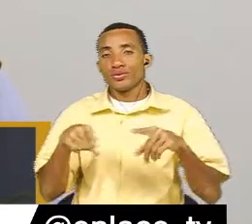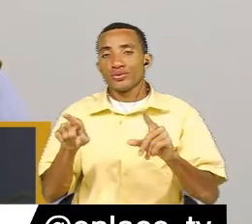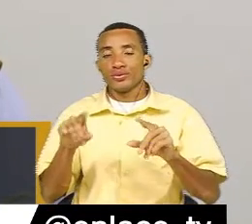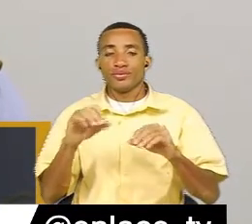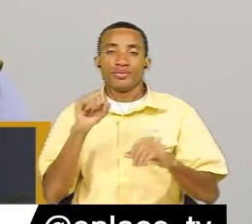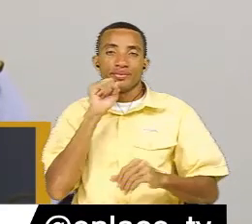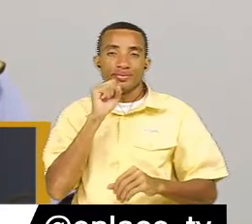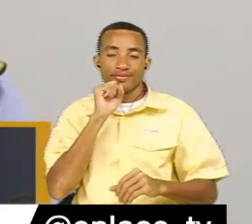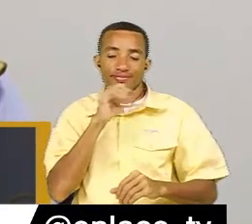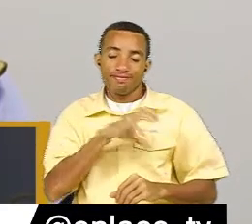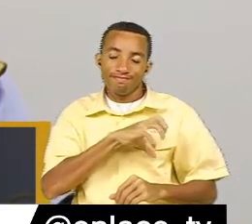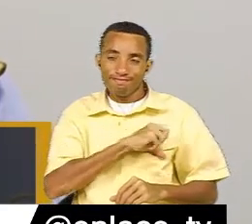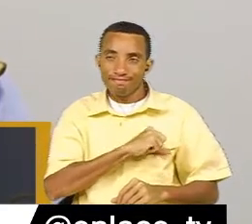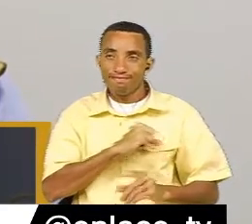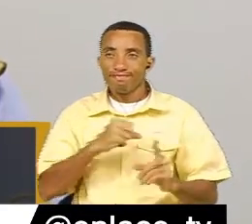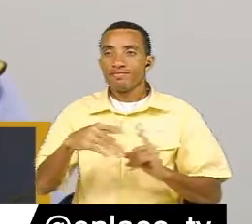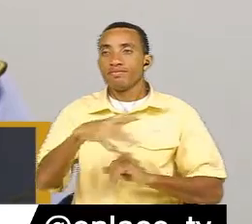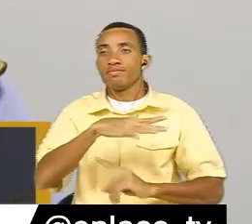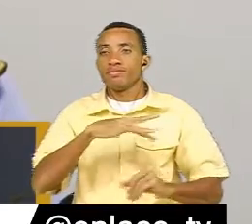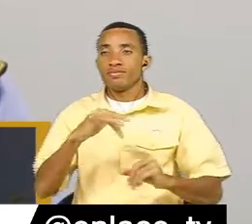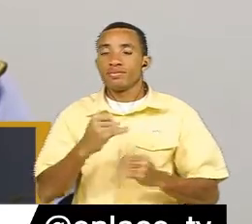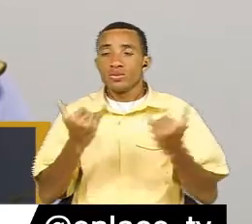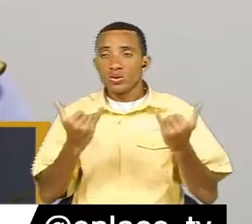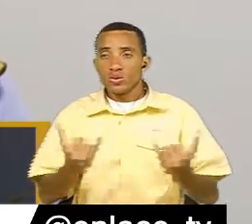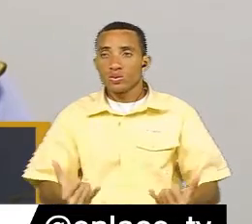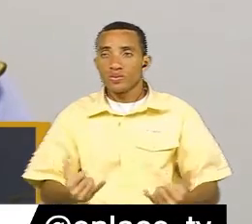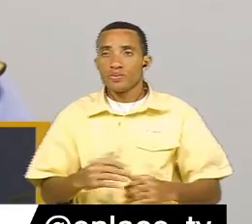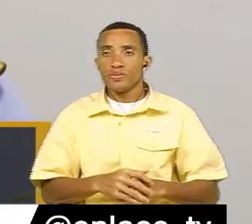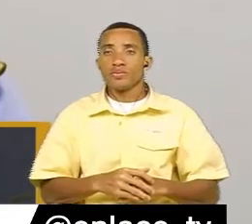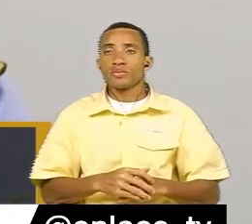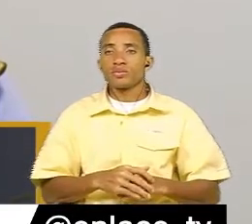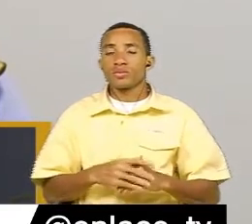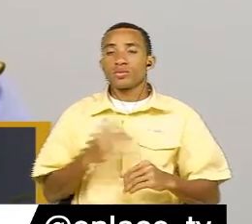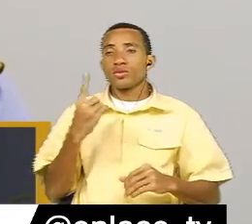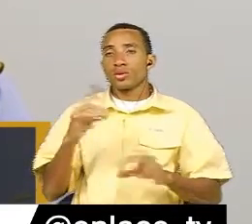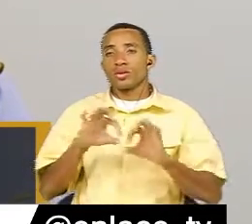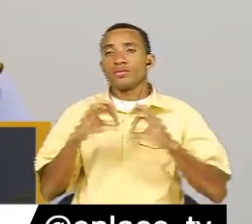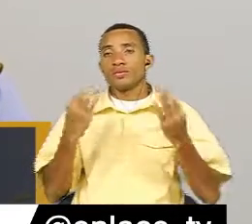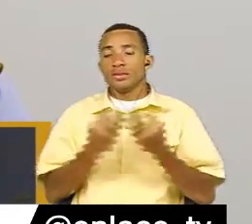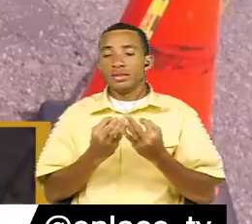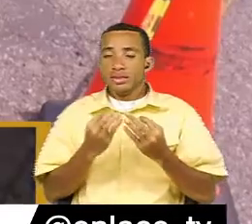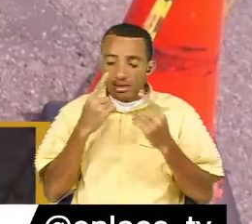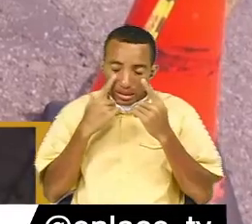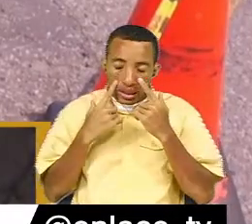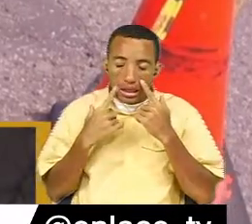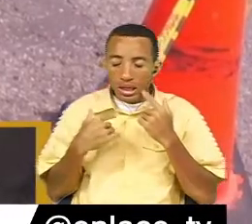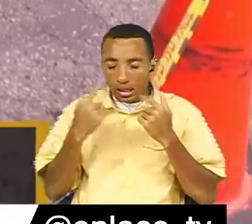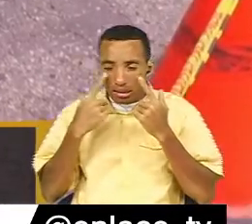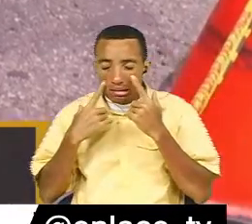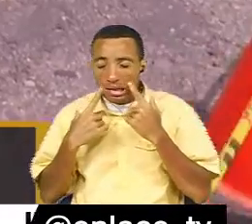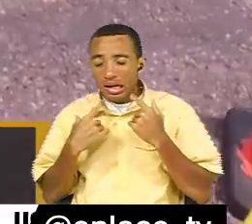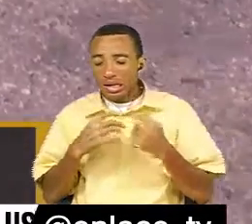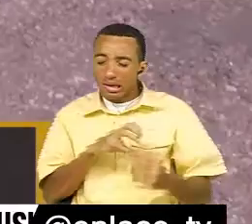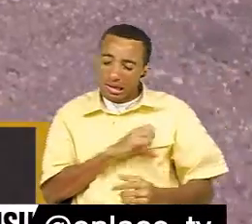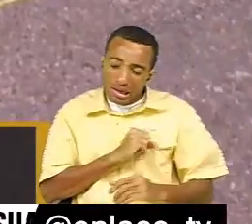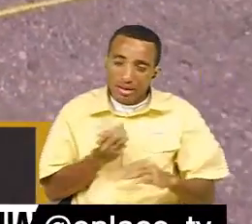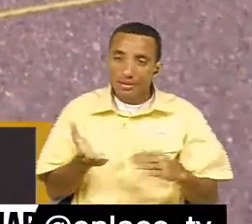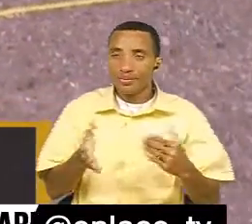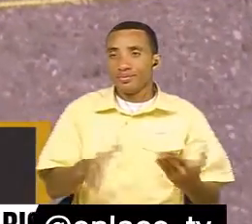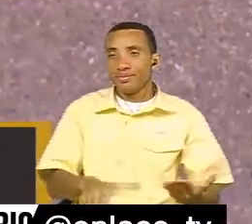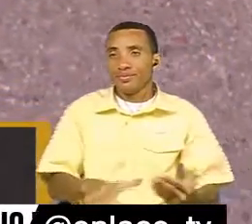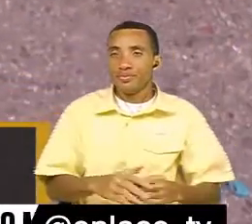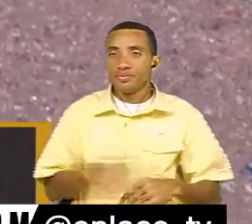Es lamentable esta situación. Hoy, desafortunadamente, una familia está llorando la pérdida de un ser querido. La víctima se movilizaba en una